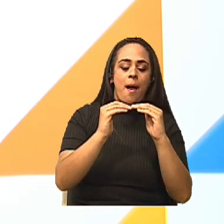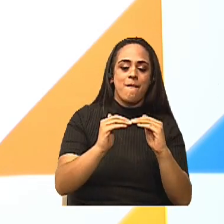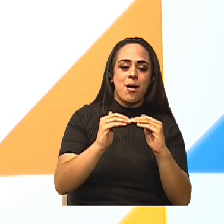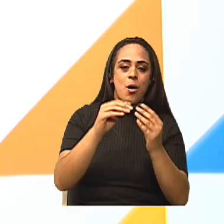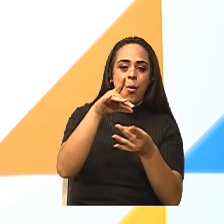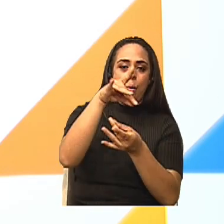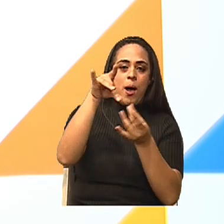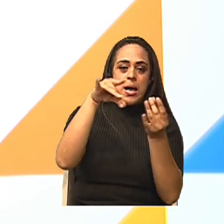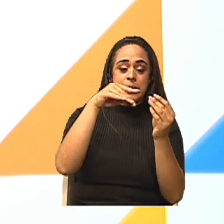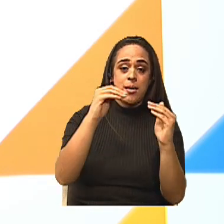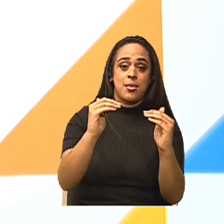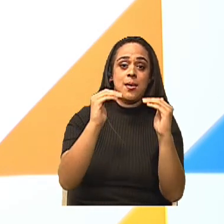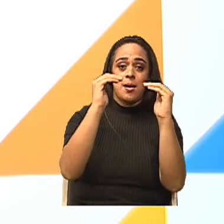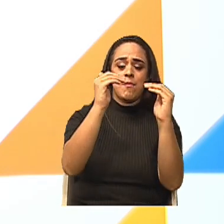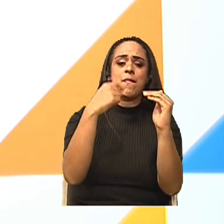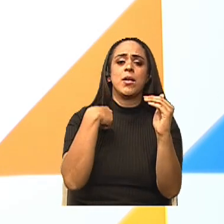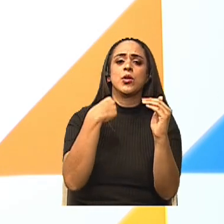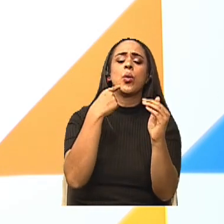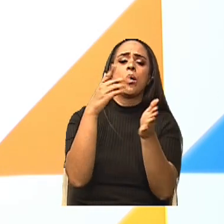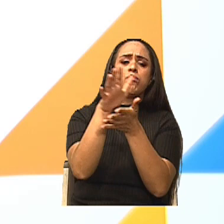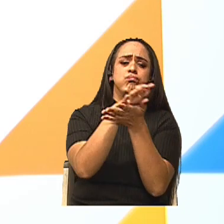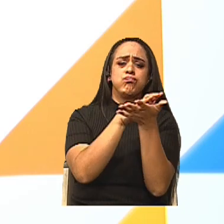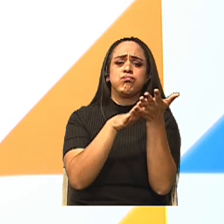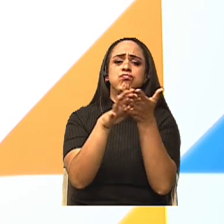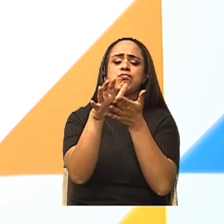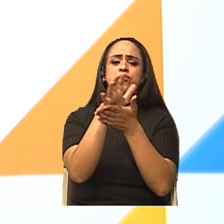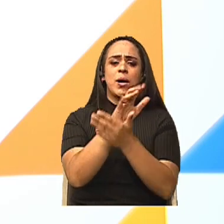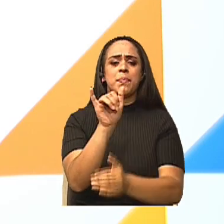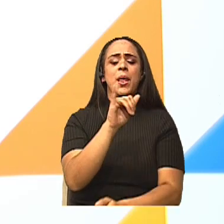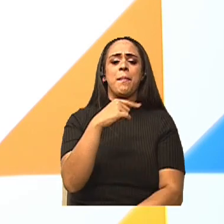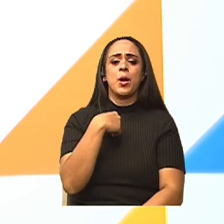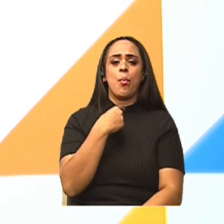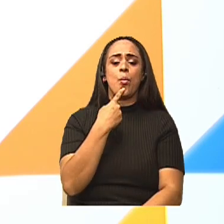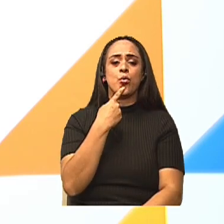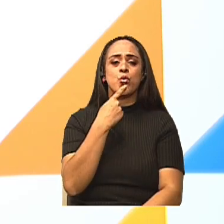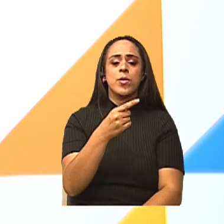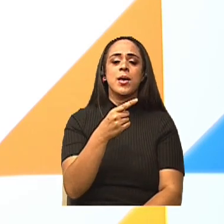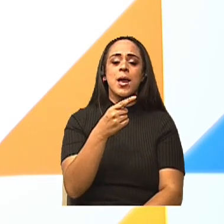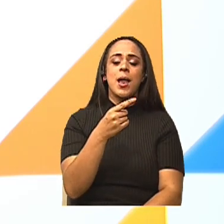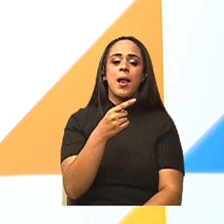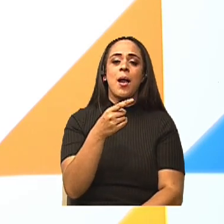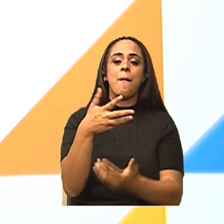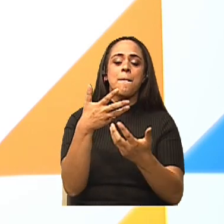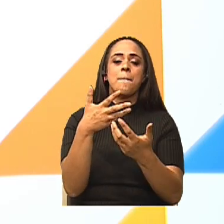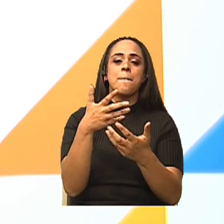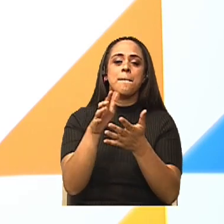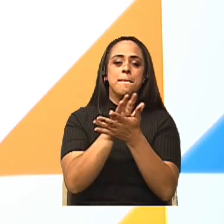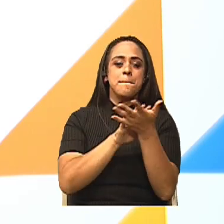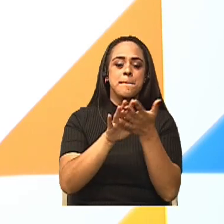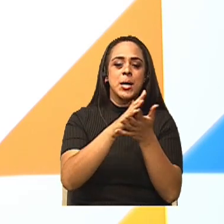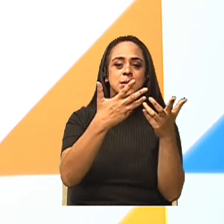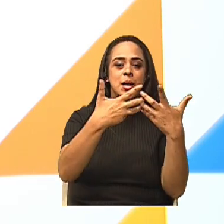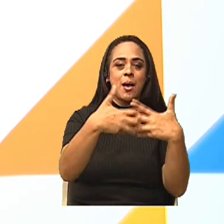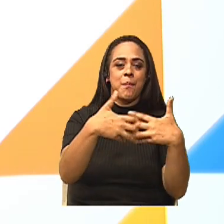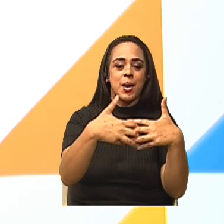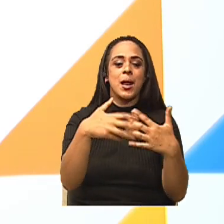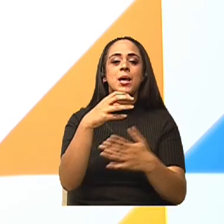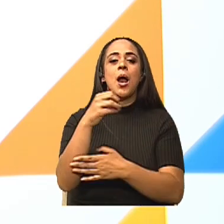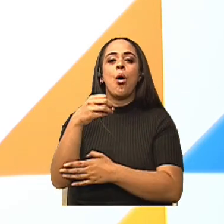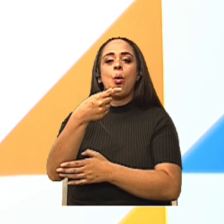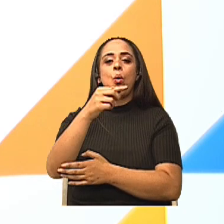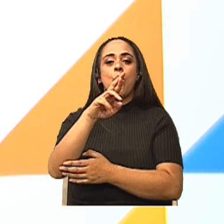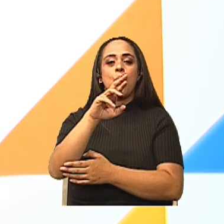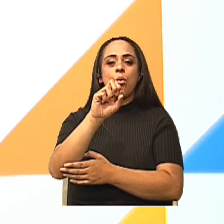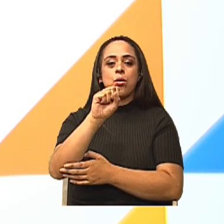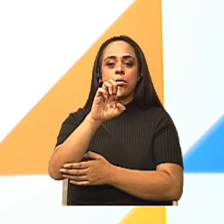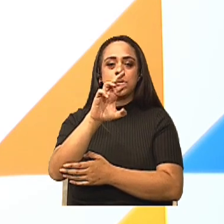digo que esto es una mezcla heterogénea. También, como les dije, mezcla mecánica o mezcla grosera. Son los posibles tres nombres que tiene